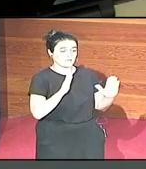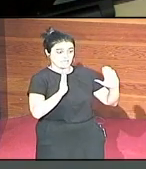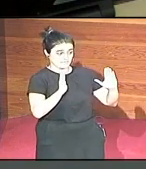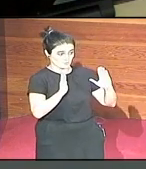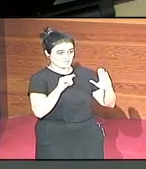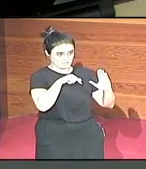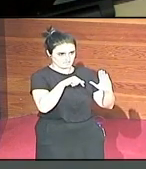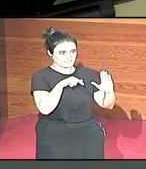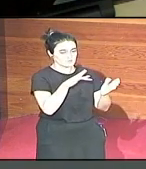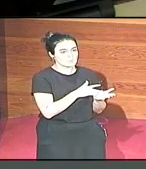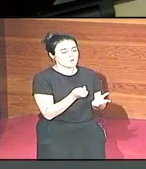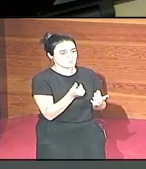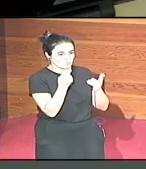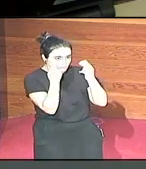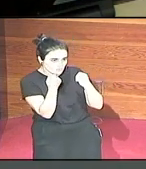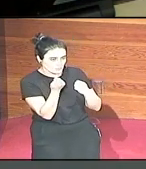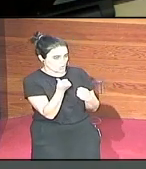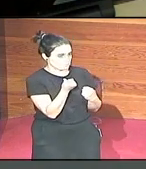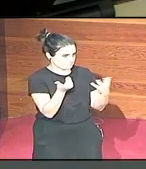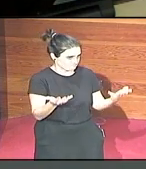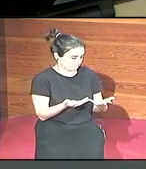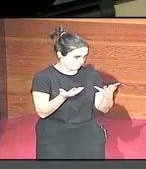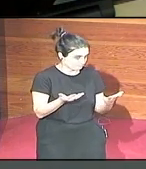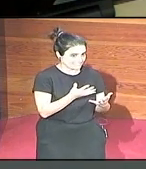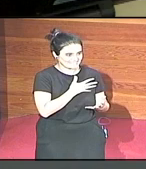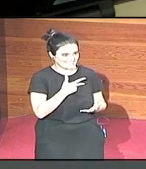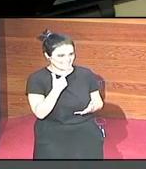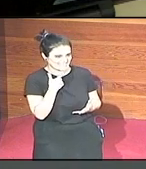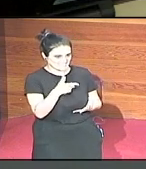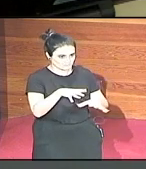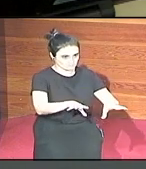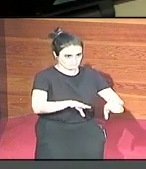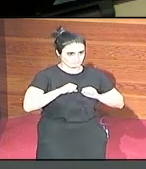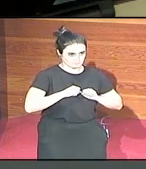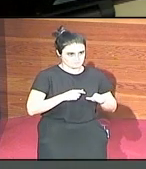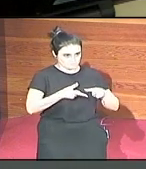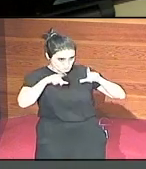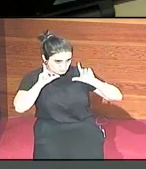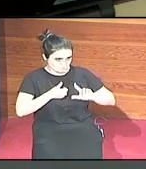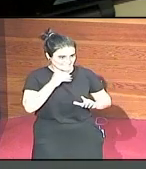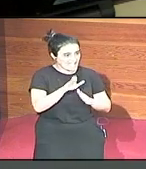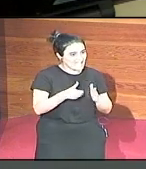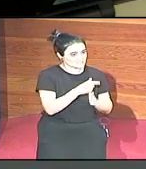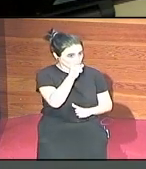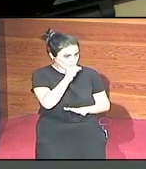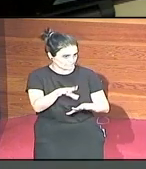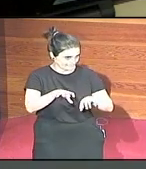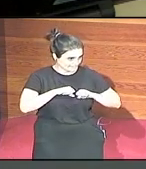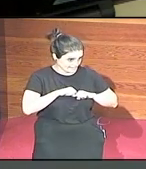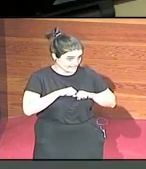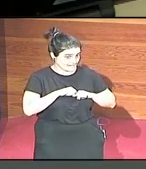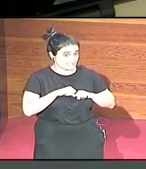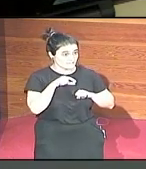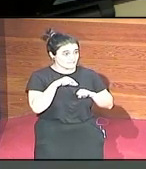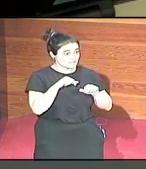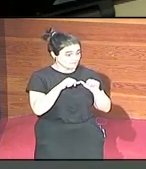residual y esta no adquiere sus cartas de nobleza hasta la llegada de Putin, que asocia